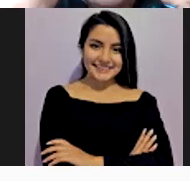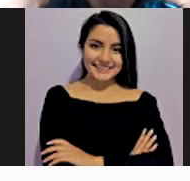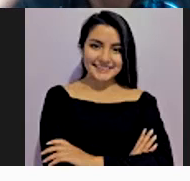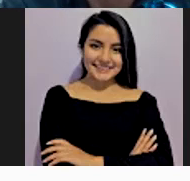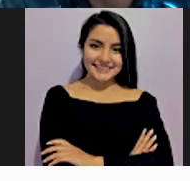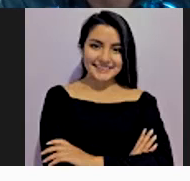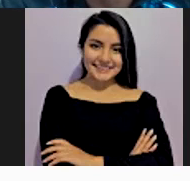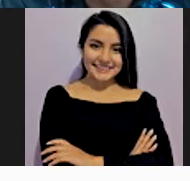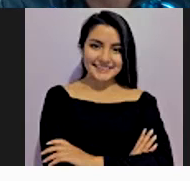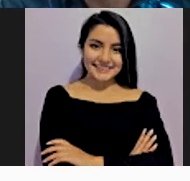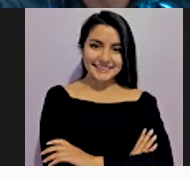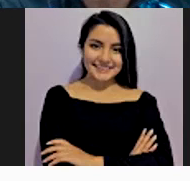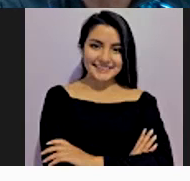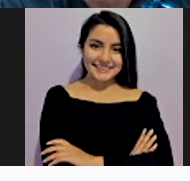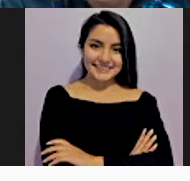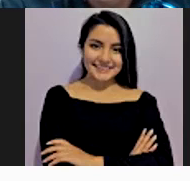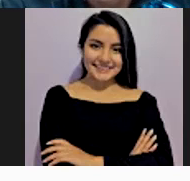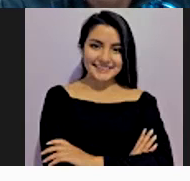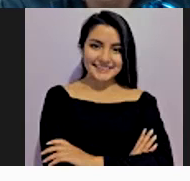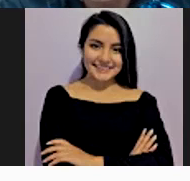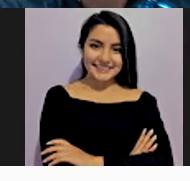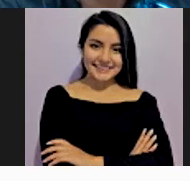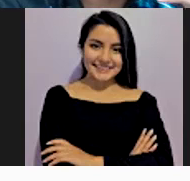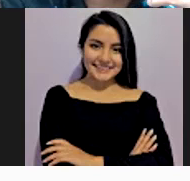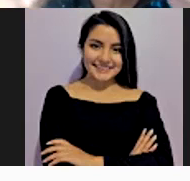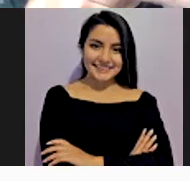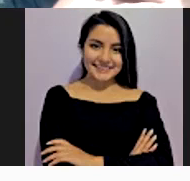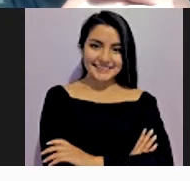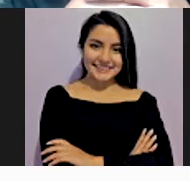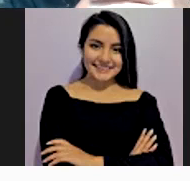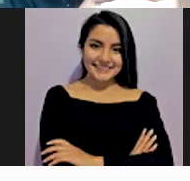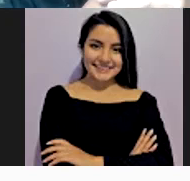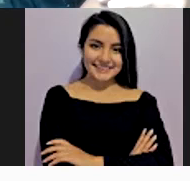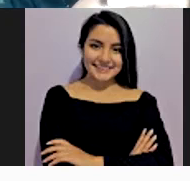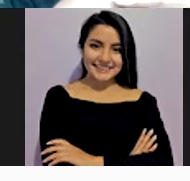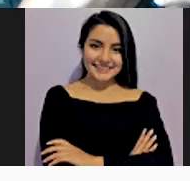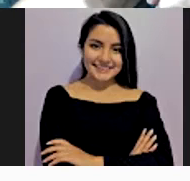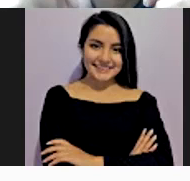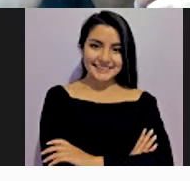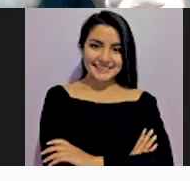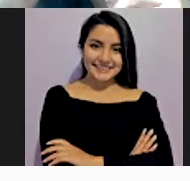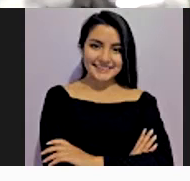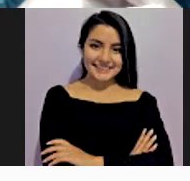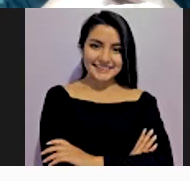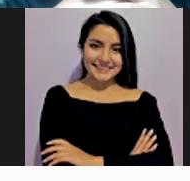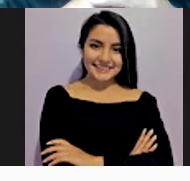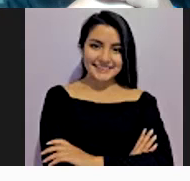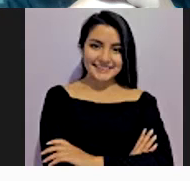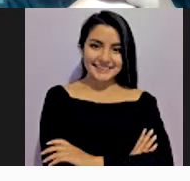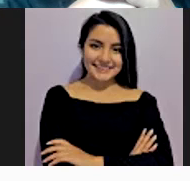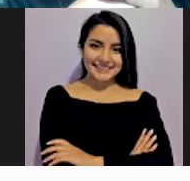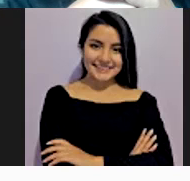Es que cuando vamos a exámenes así, ¿no? A veces cuando no se sabe, también está entre el A y la C, para a ver, después. es la capacidad de transporte